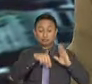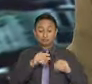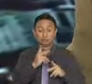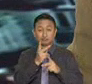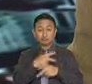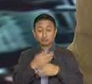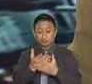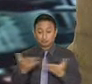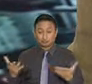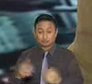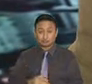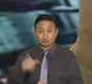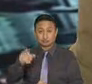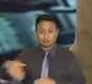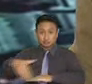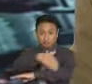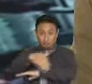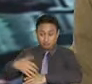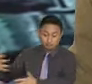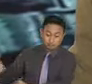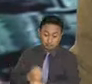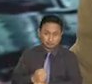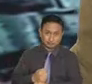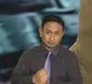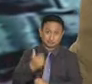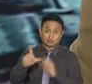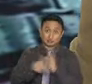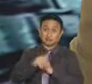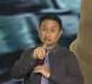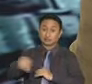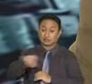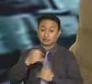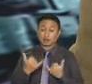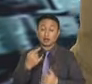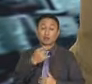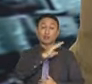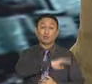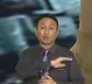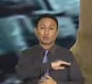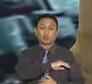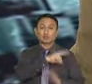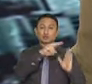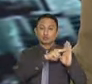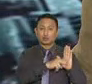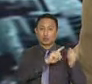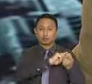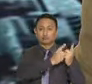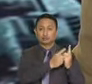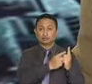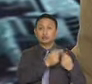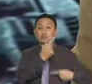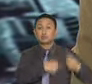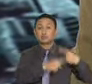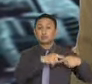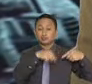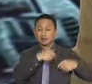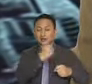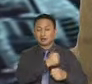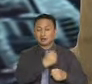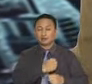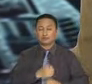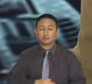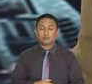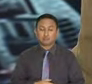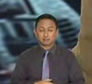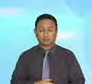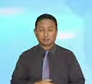de mercancía comerciantes para ellos el municipio pues deberá modificar sus ordenanzas y brindar espacios para que los vendedores puedan trabajar